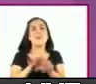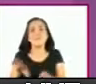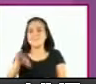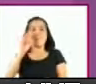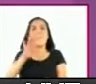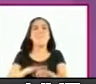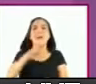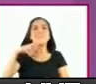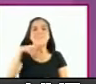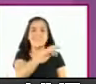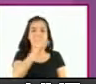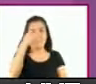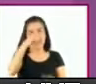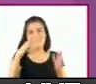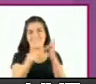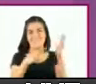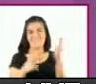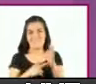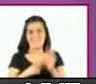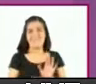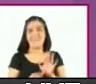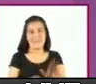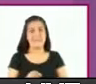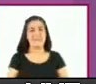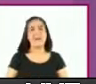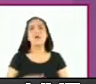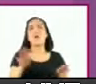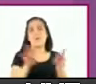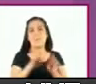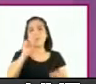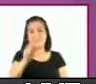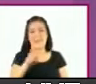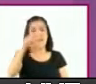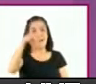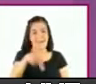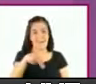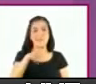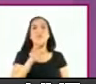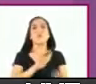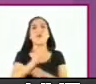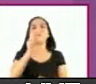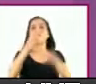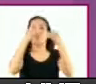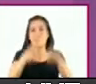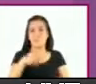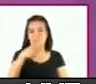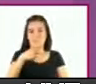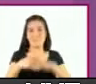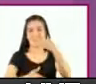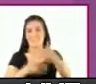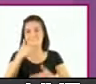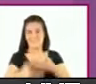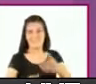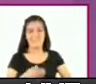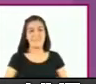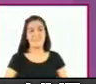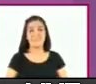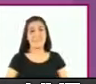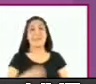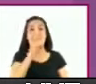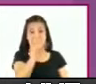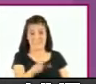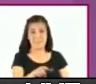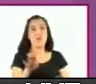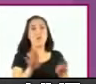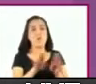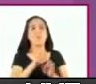la regla. Denotemos por n al lugar que ocupa cualquier término de la sucesión. Así que con